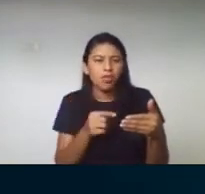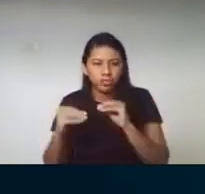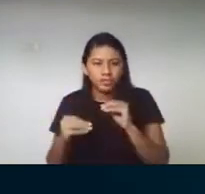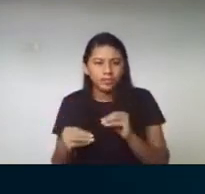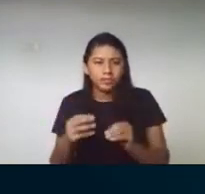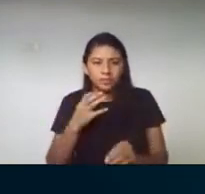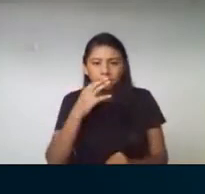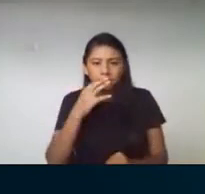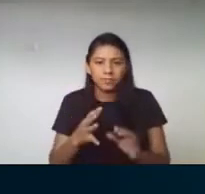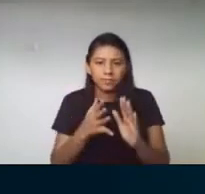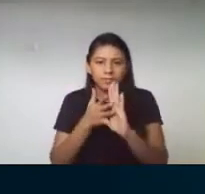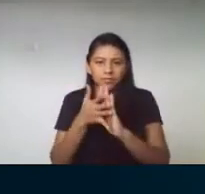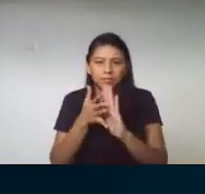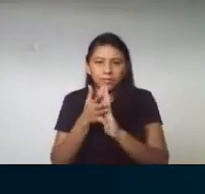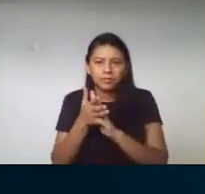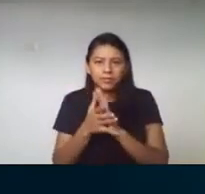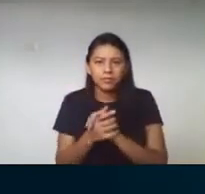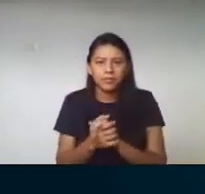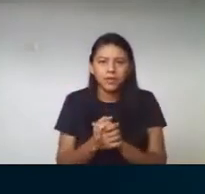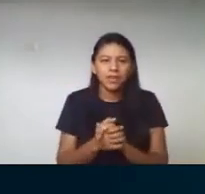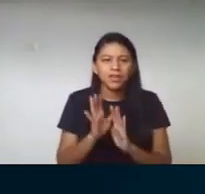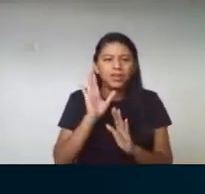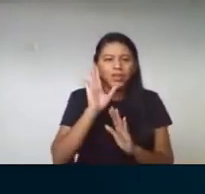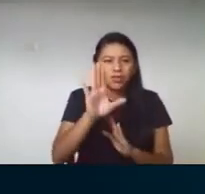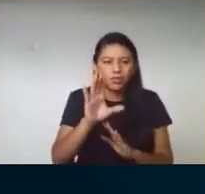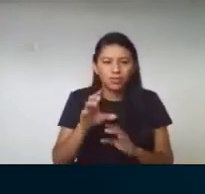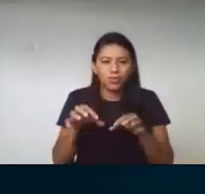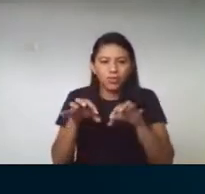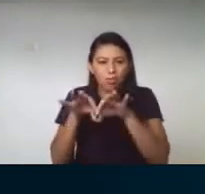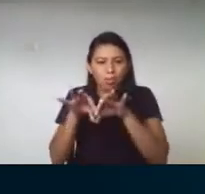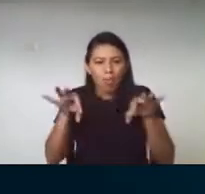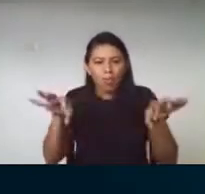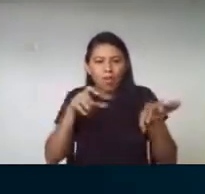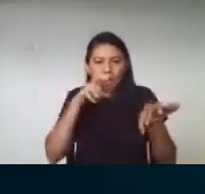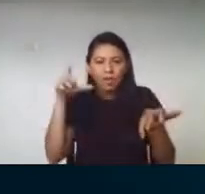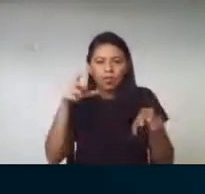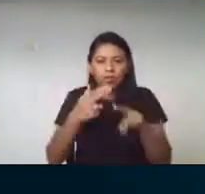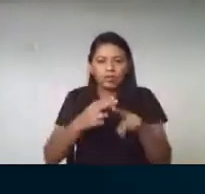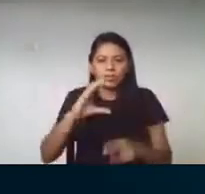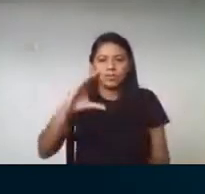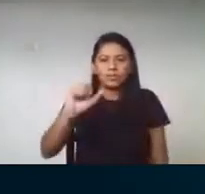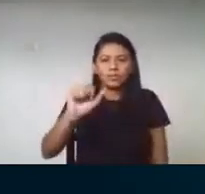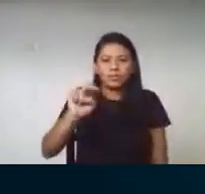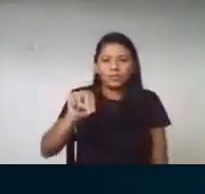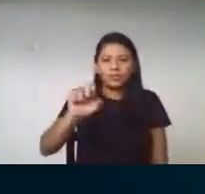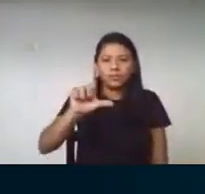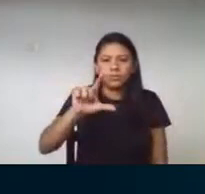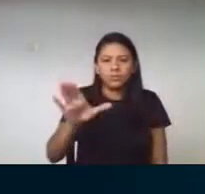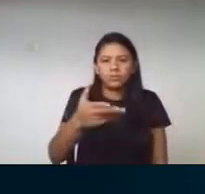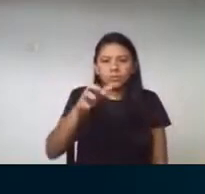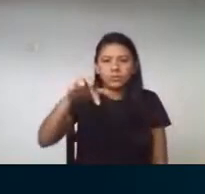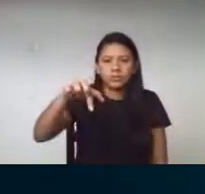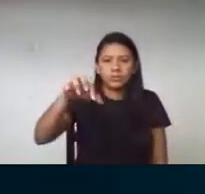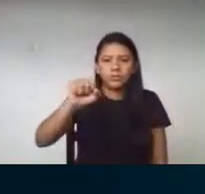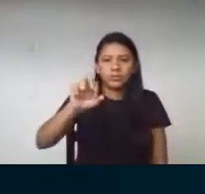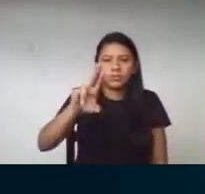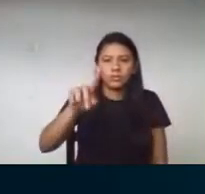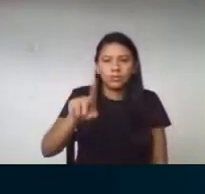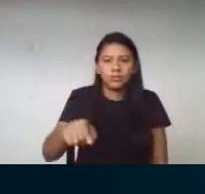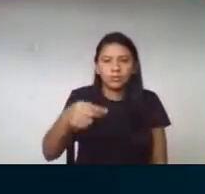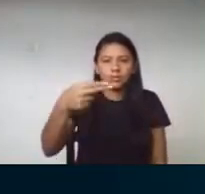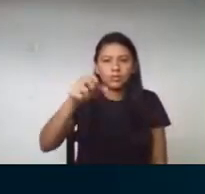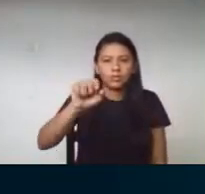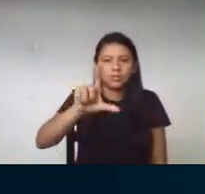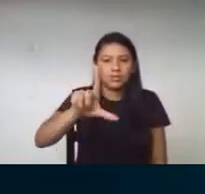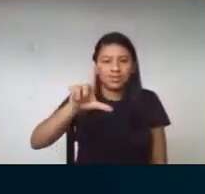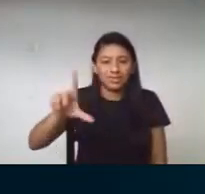parcial hay que incluir todos los detalles arquitectónicos que se tenga, por ejemplo, un resalto al principio o